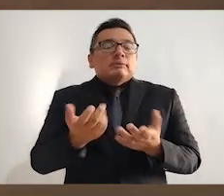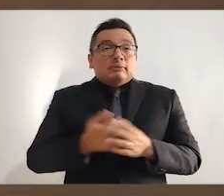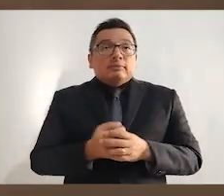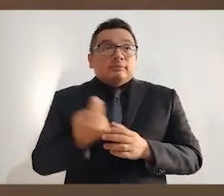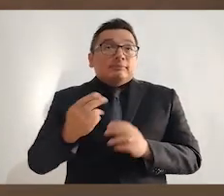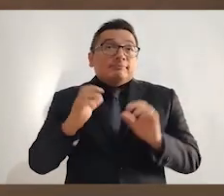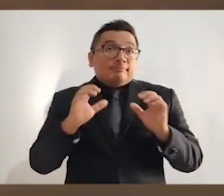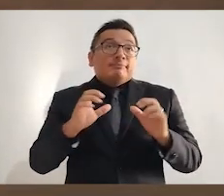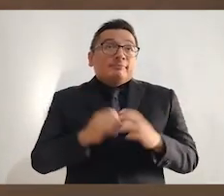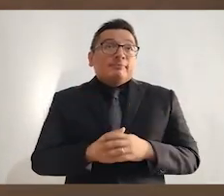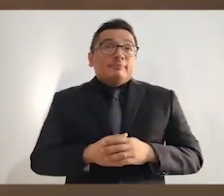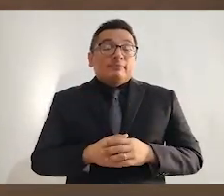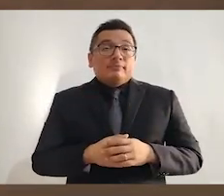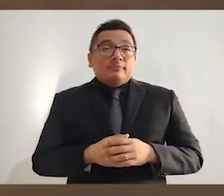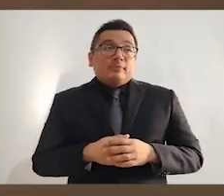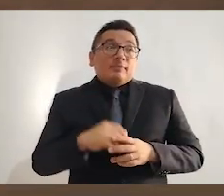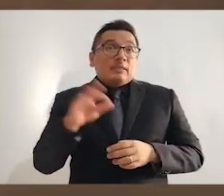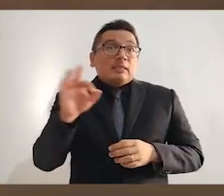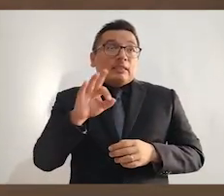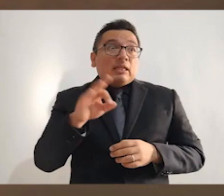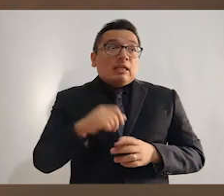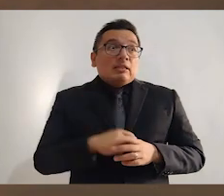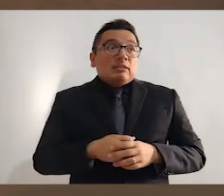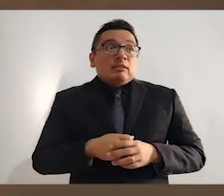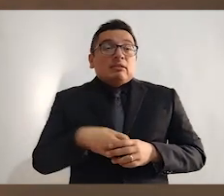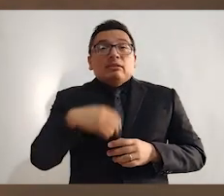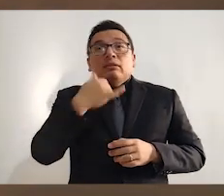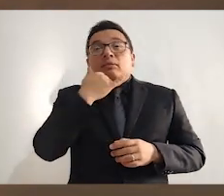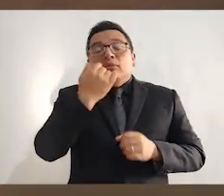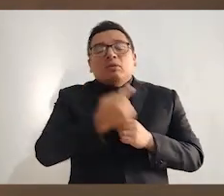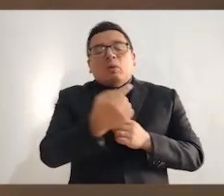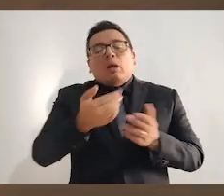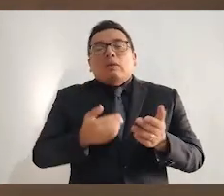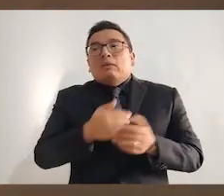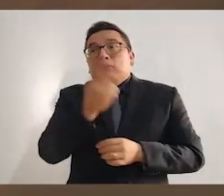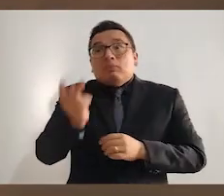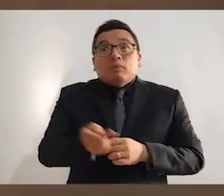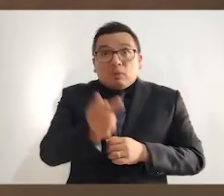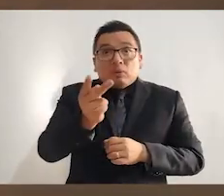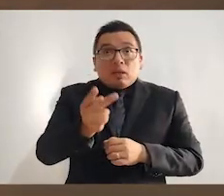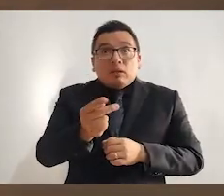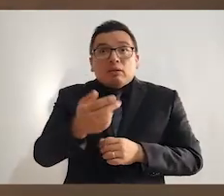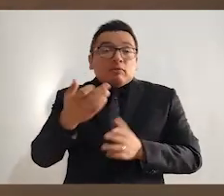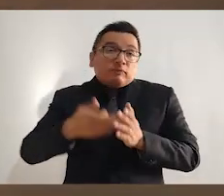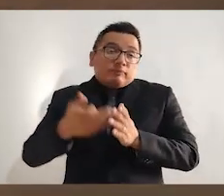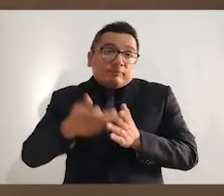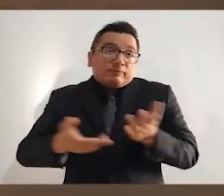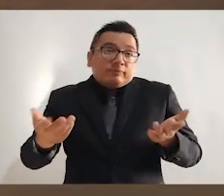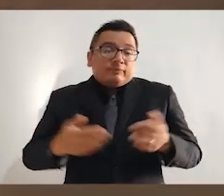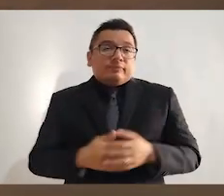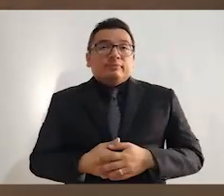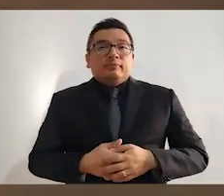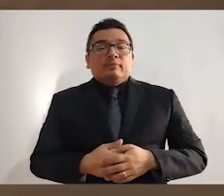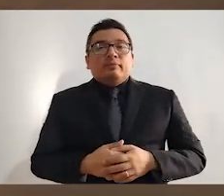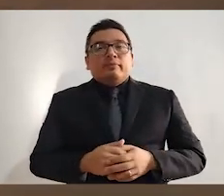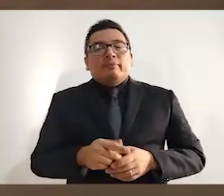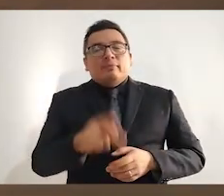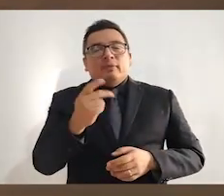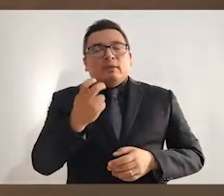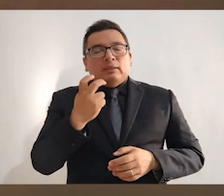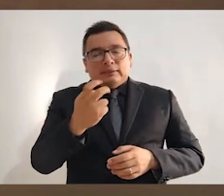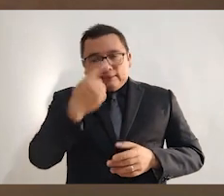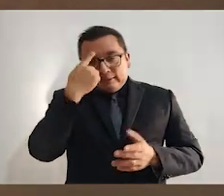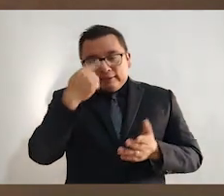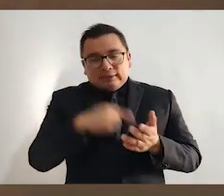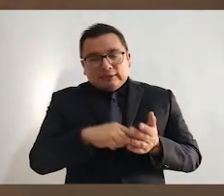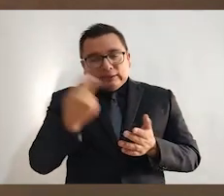que deben de tenerse. A lo mejor ayer también tuve algún pequeño error al no confirmar o no preguntar bien lo que me estaban dando, ¿no? Pero sí creo